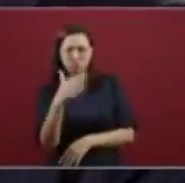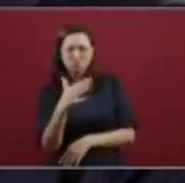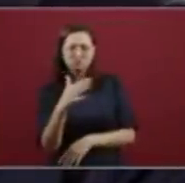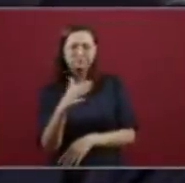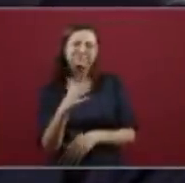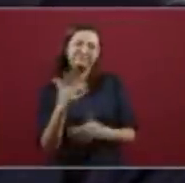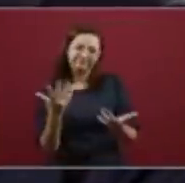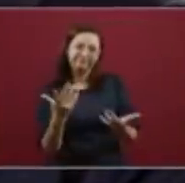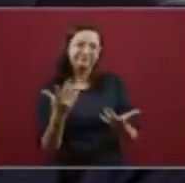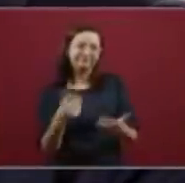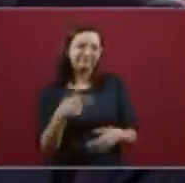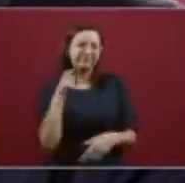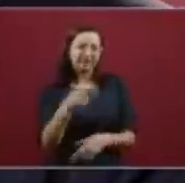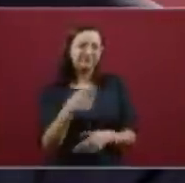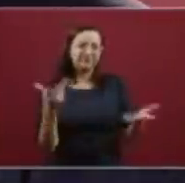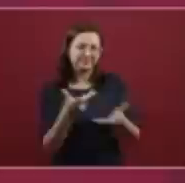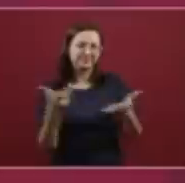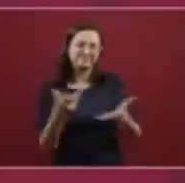toma tu Champotón.